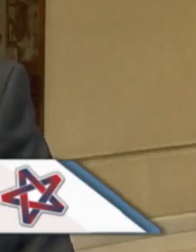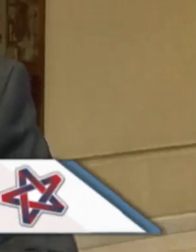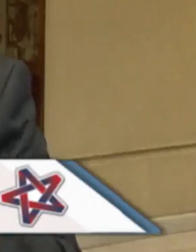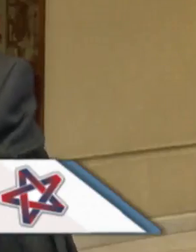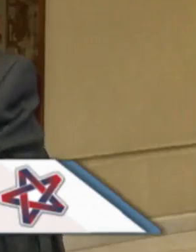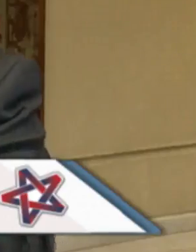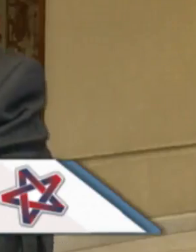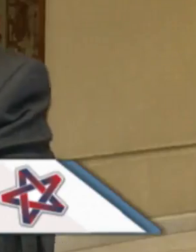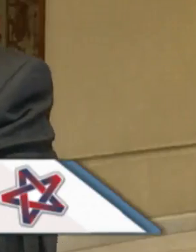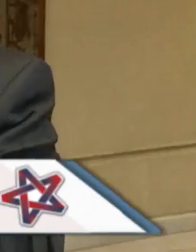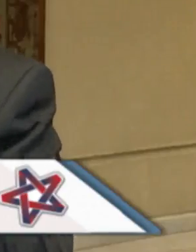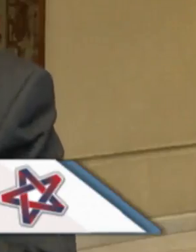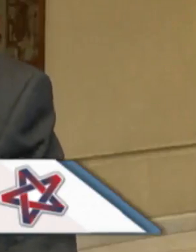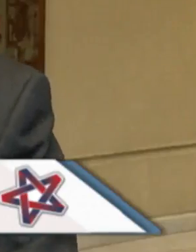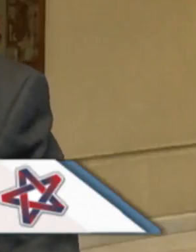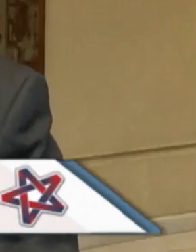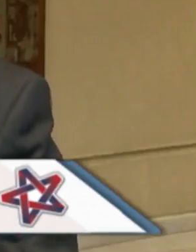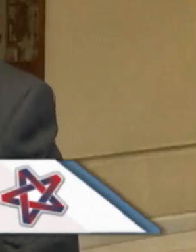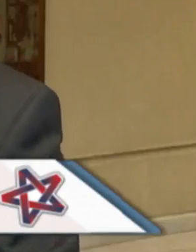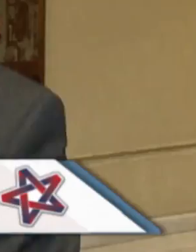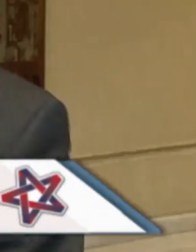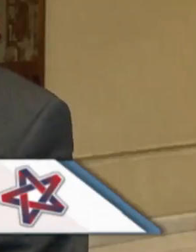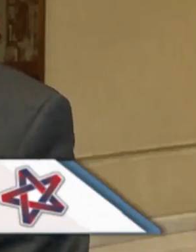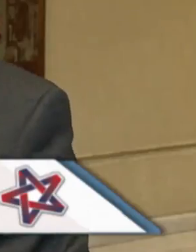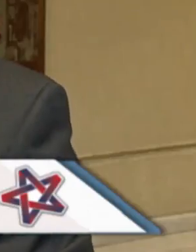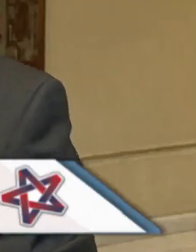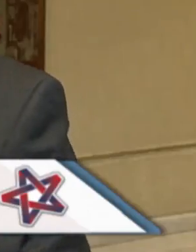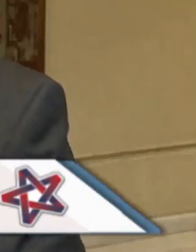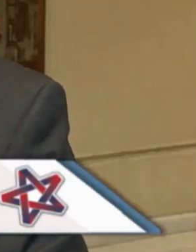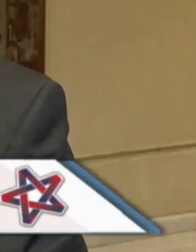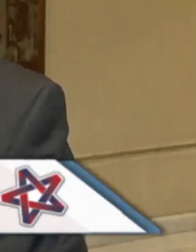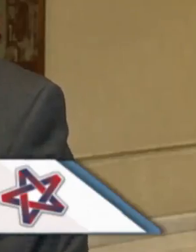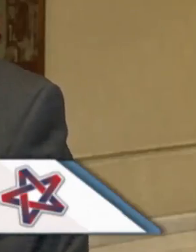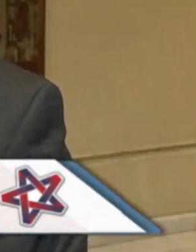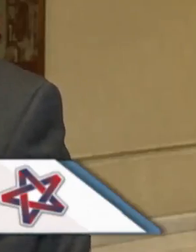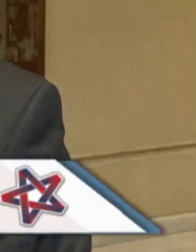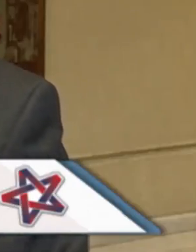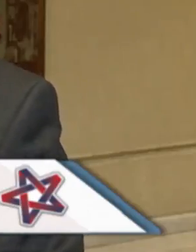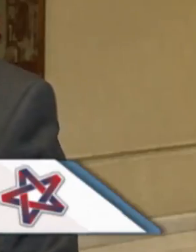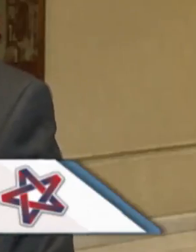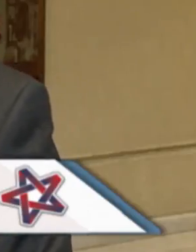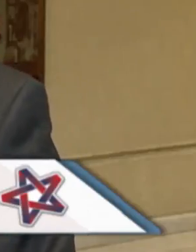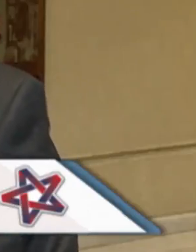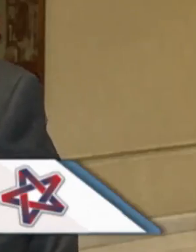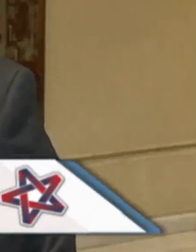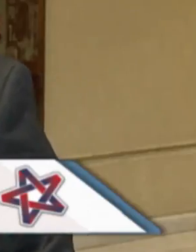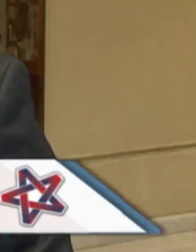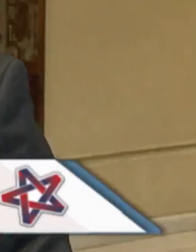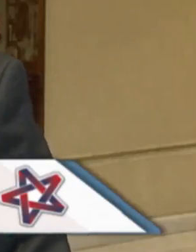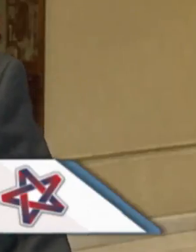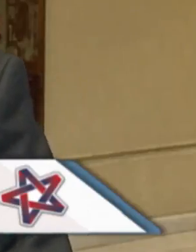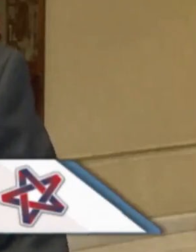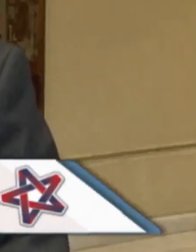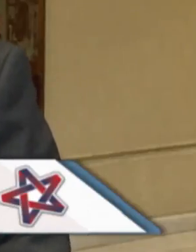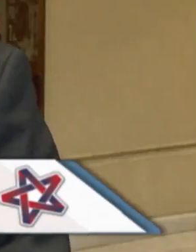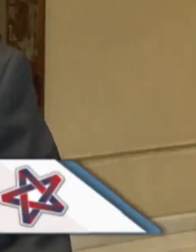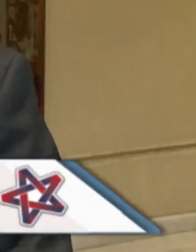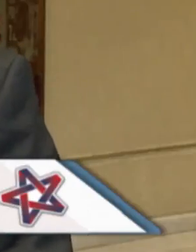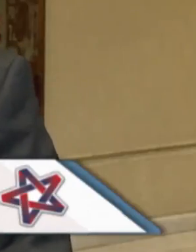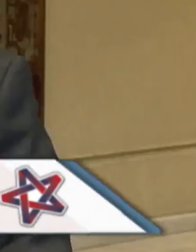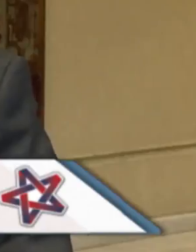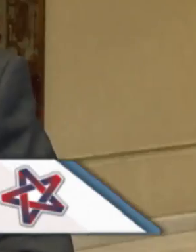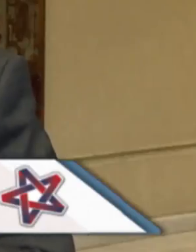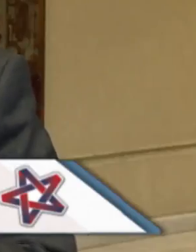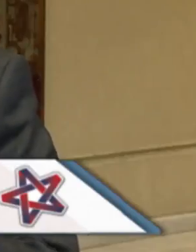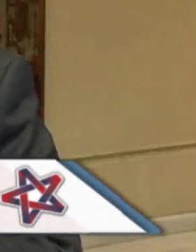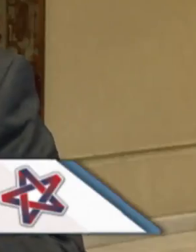estacionamientos van a tener que buenamente instalar el sistema para reconocer las patentes y así poder cobrar lo que corresponde además otro avance